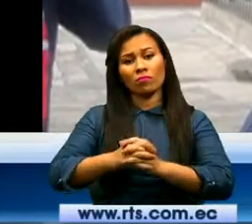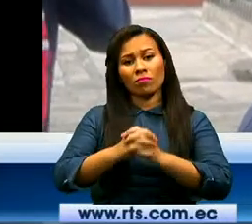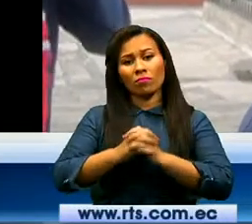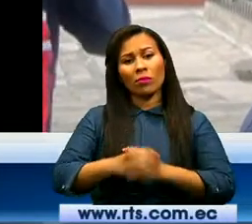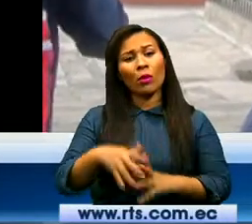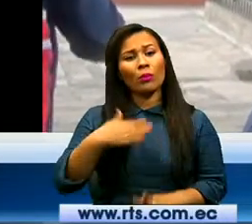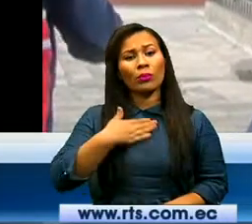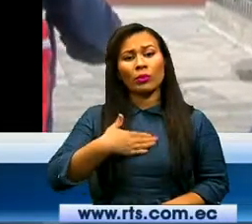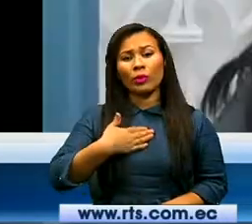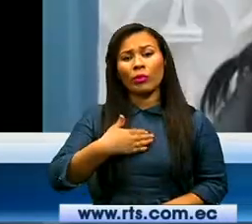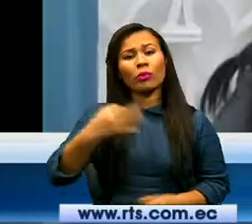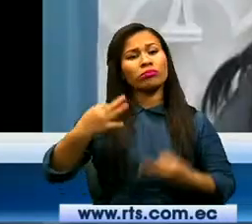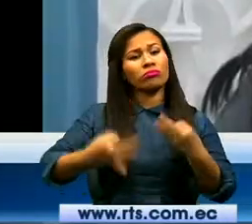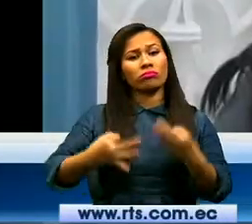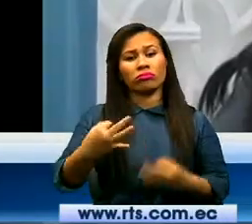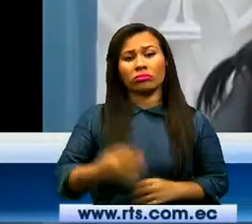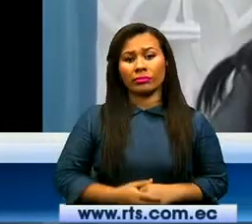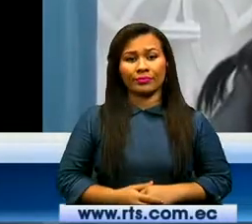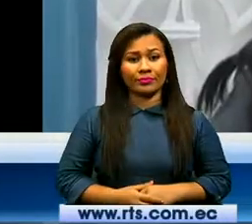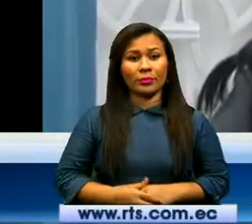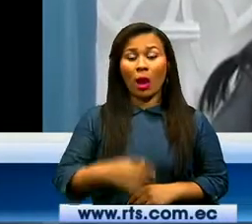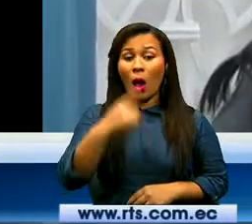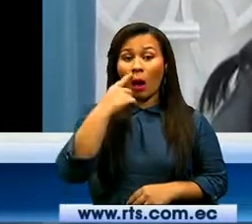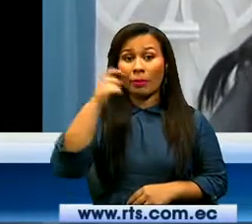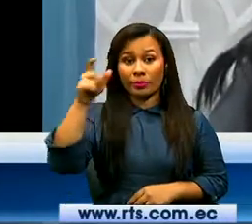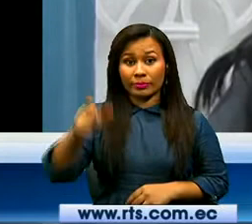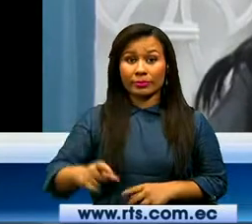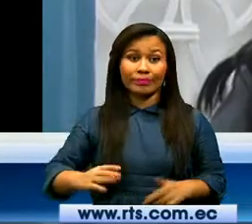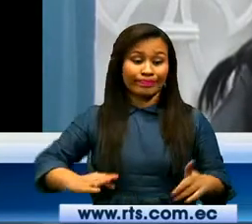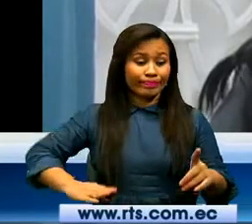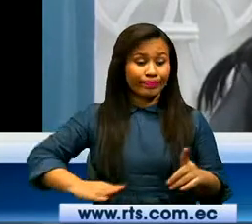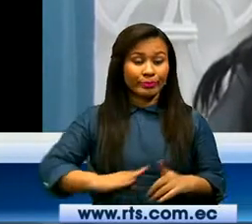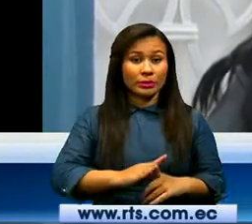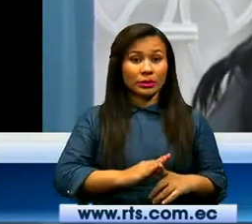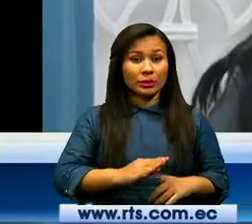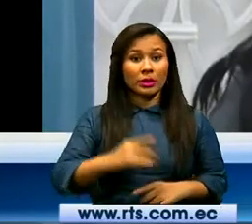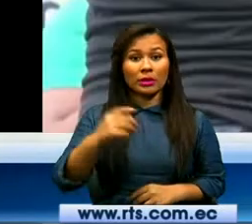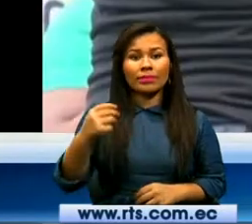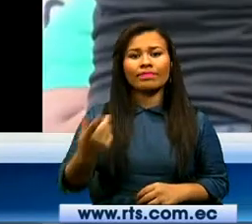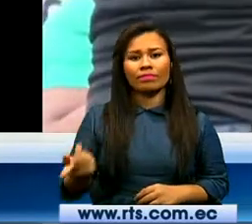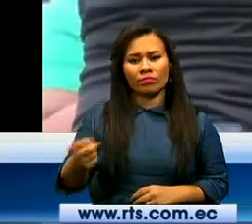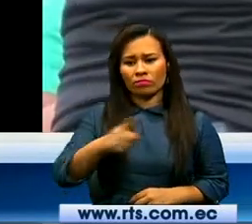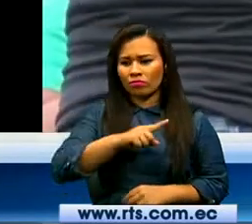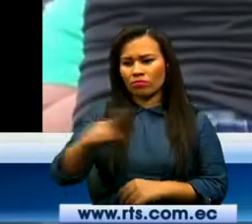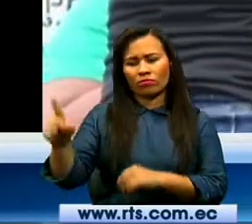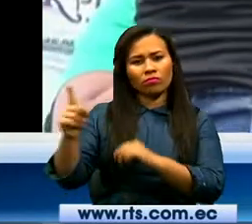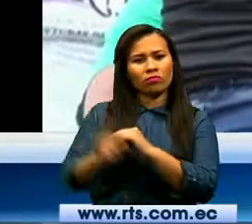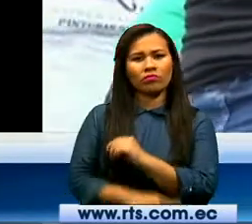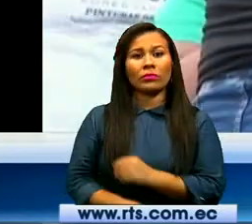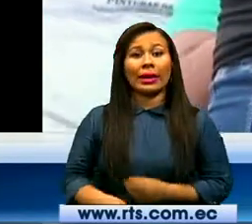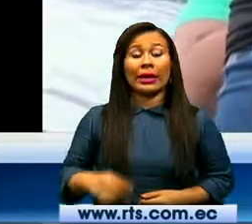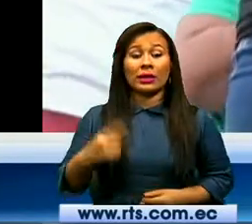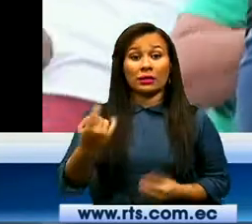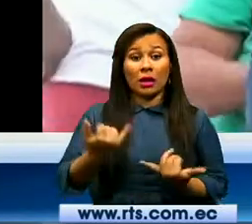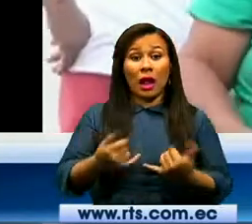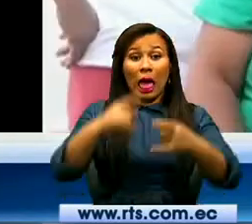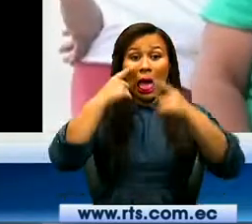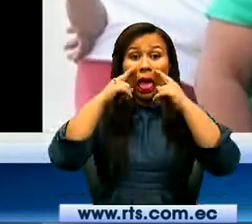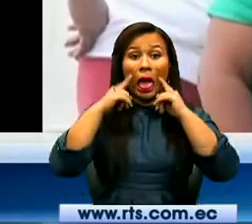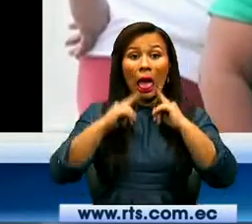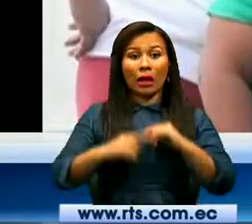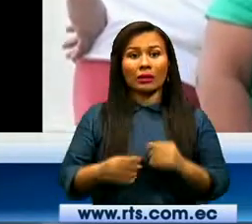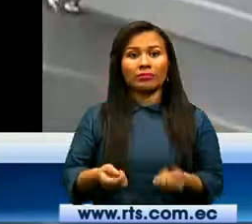que se haga justicia. Pues a la persona que hizo eso, pues se le aplique todo el peso de la ley. Solo les quedó el llanto y